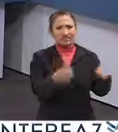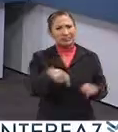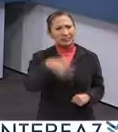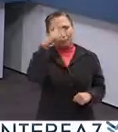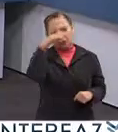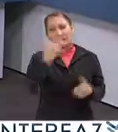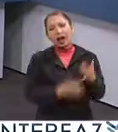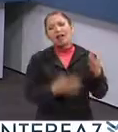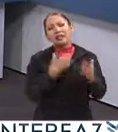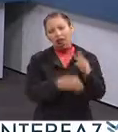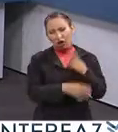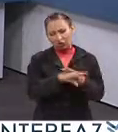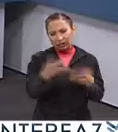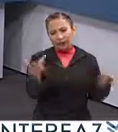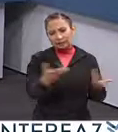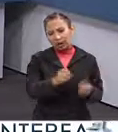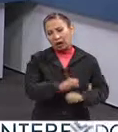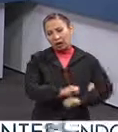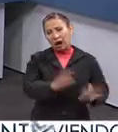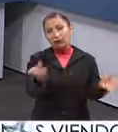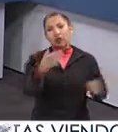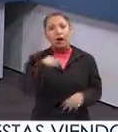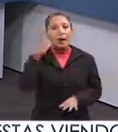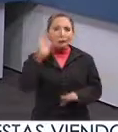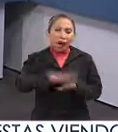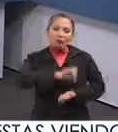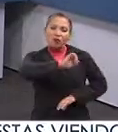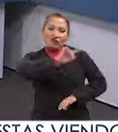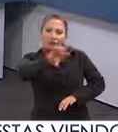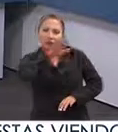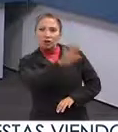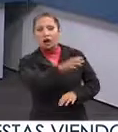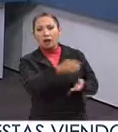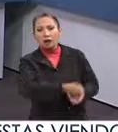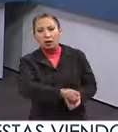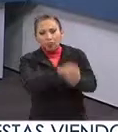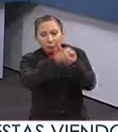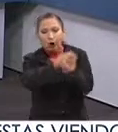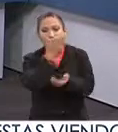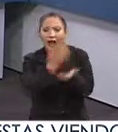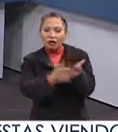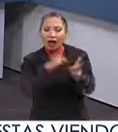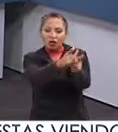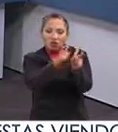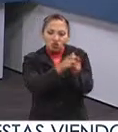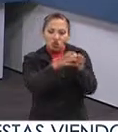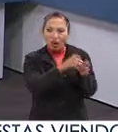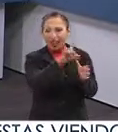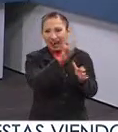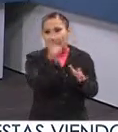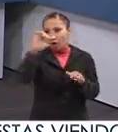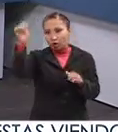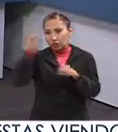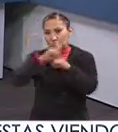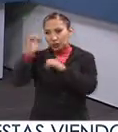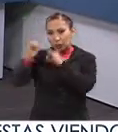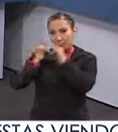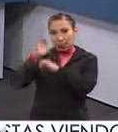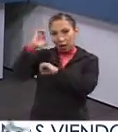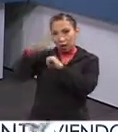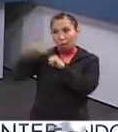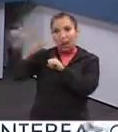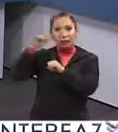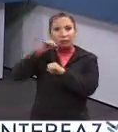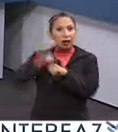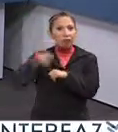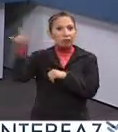muchísimo. Faltan muchas cosas por hacer, por supuesto. Hay que profesionalizar el voleibol. Falta una liga como en los países más importantes de Europa, ¿no?